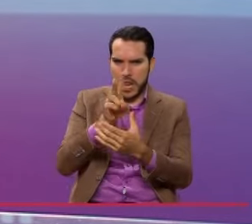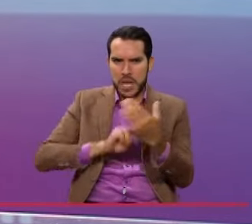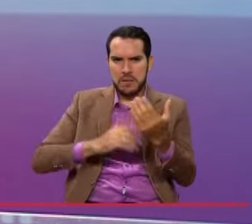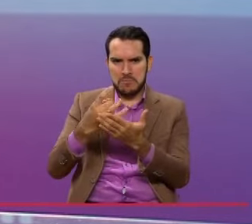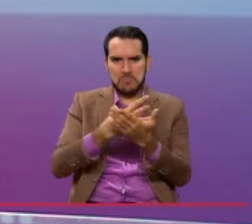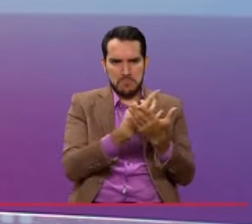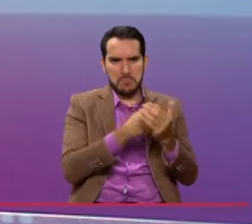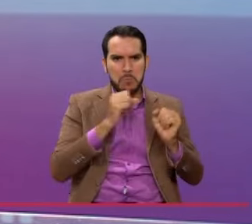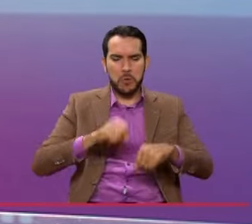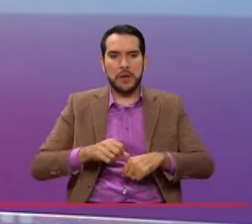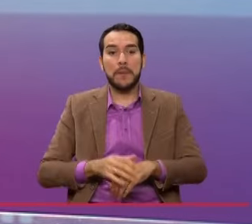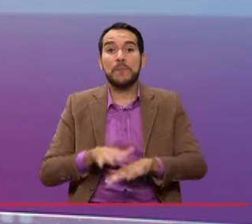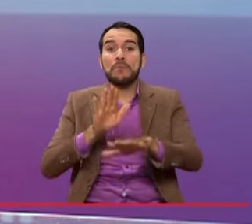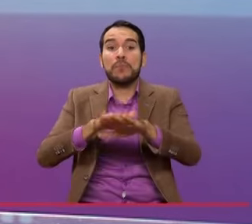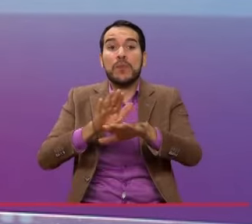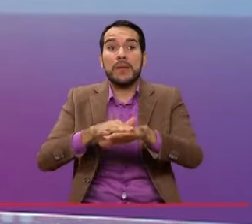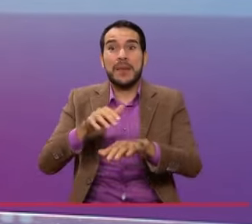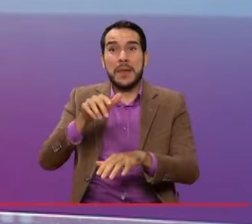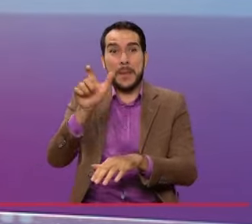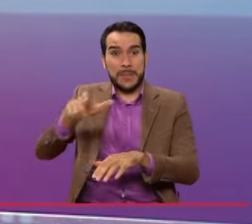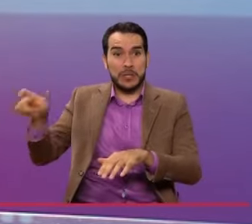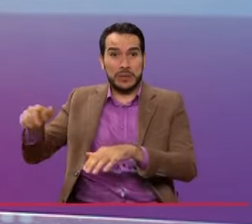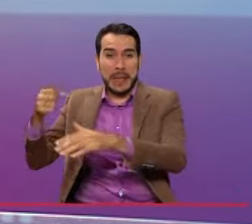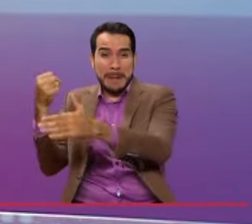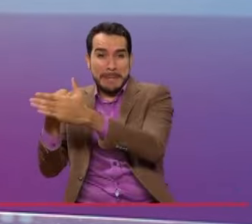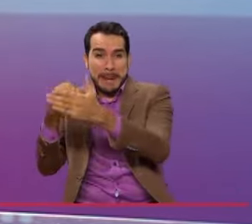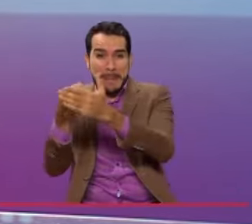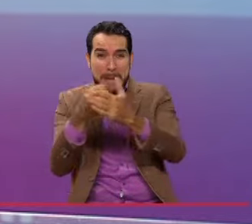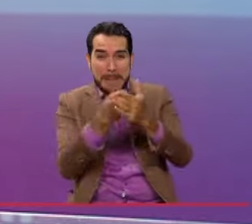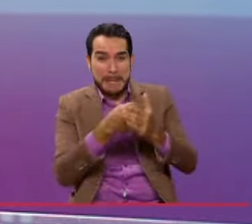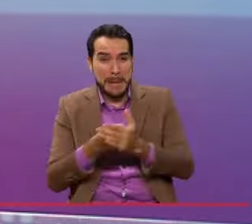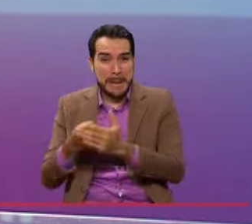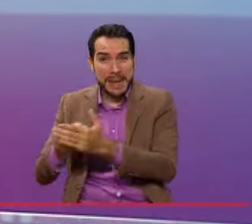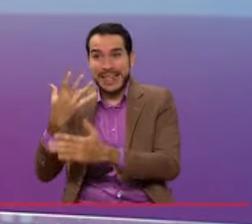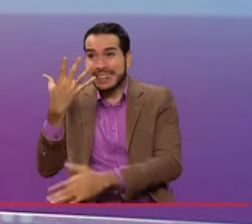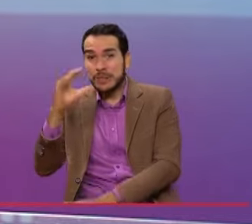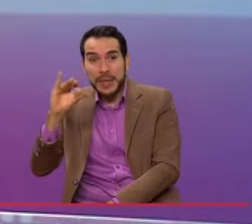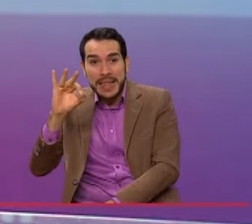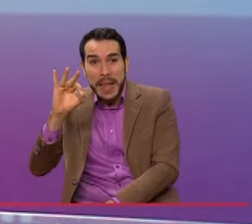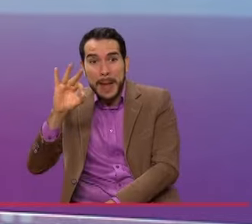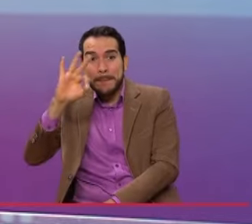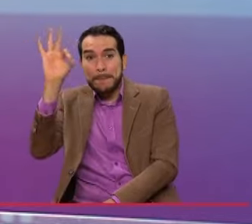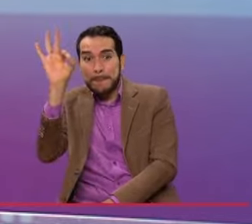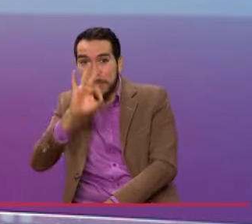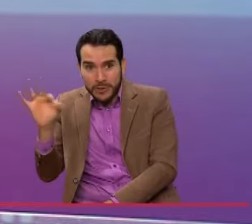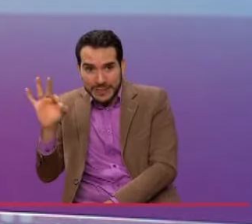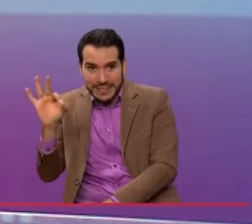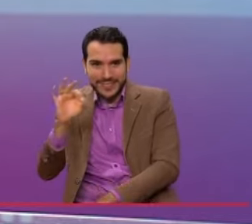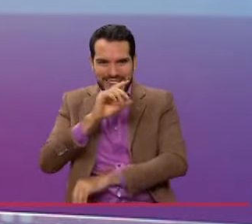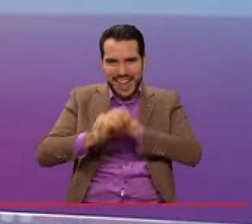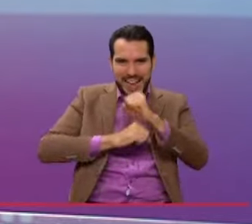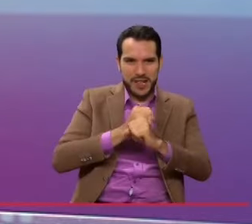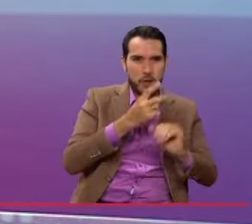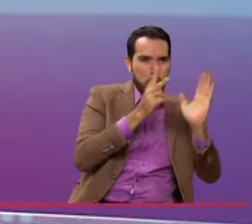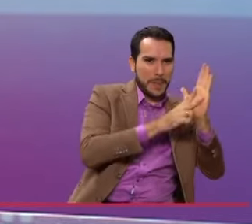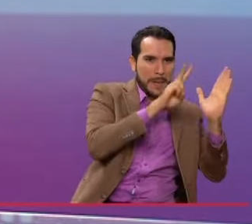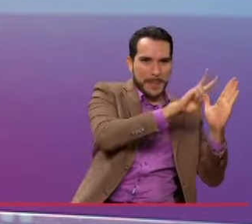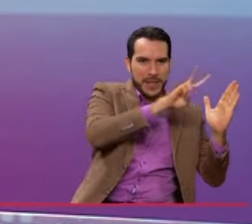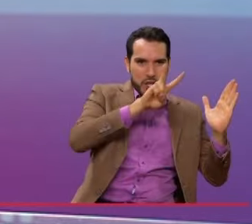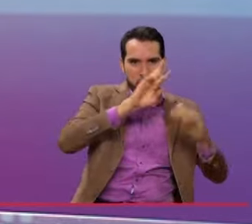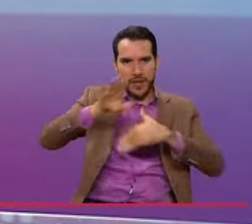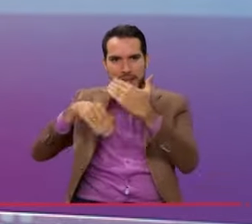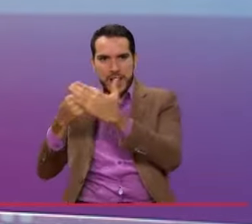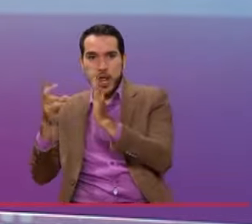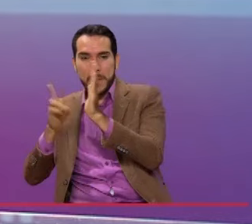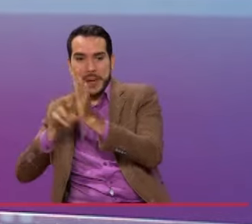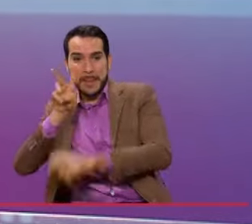50% de las víctimas fatales en siniestros viales en Cali entre el año 2022 y 2023 fueron motociclistas y